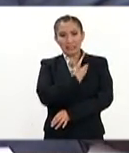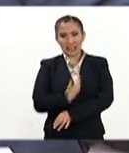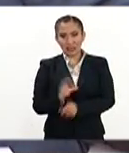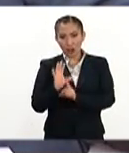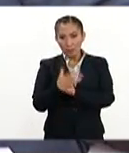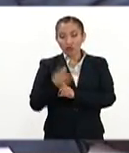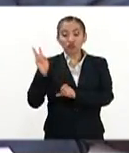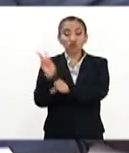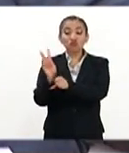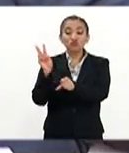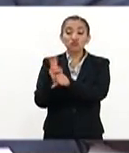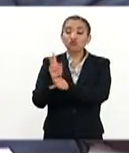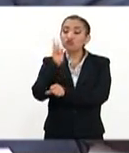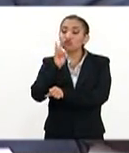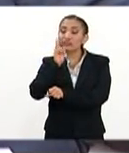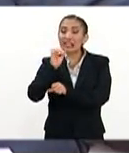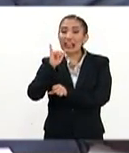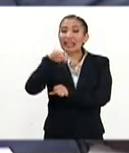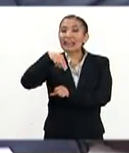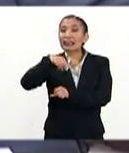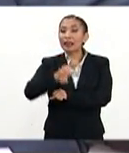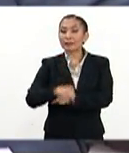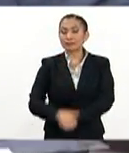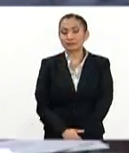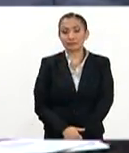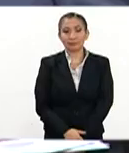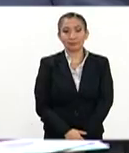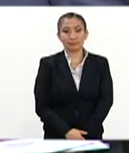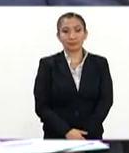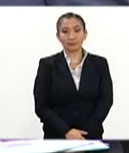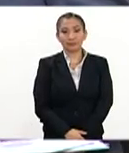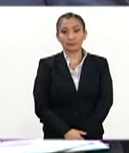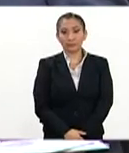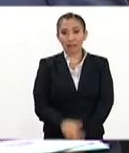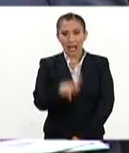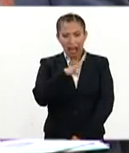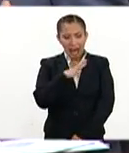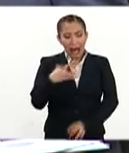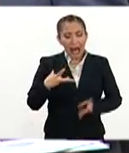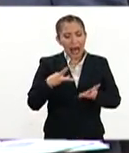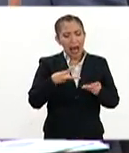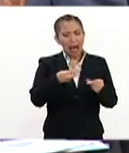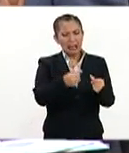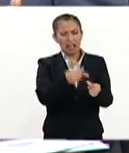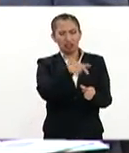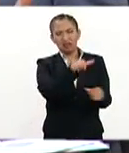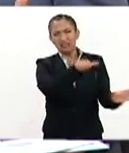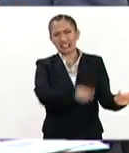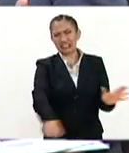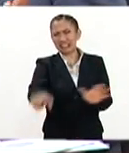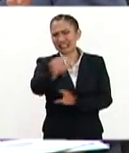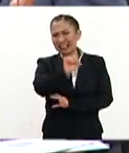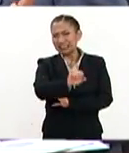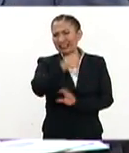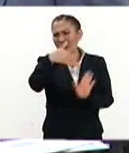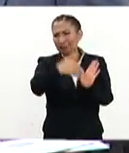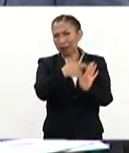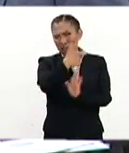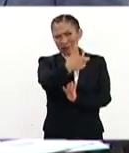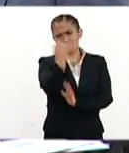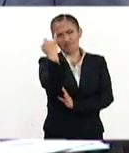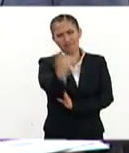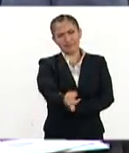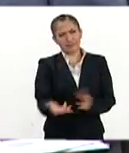Comisión de Fiscalización del Instituto Nacional Electoral. Hay ingresos por apenas 660 mil